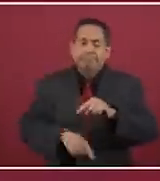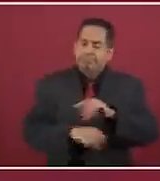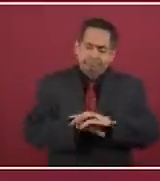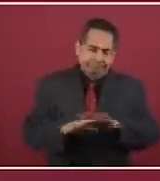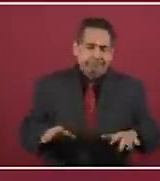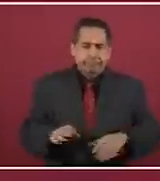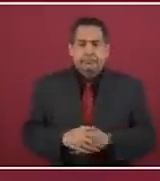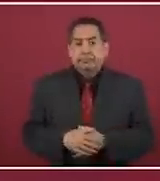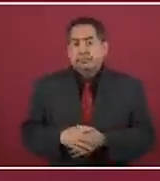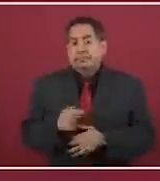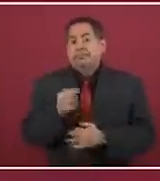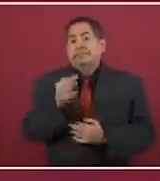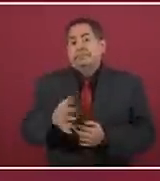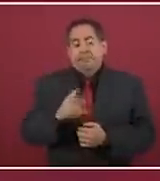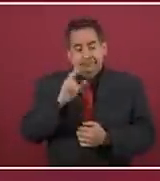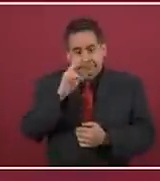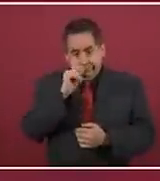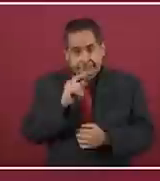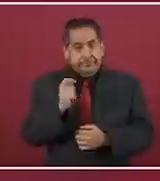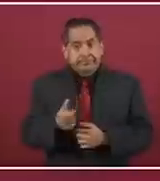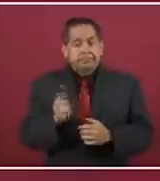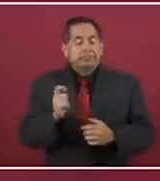Por poco